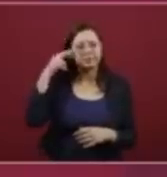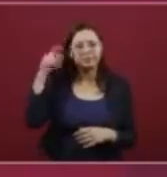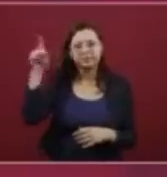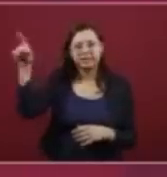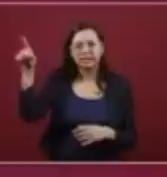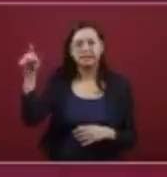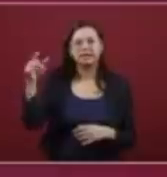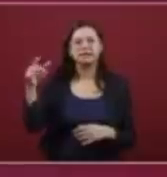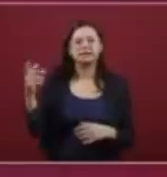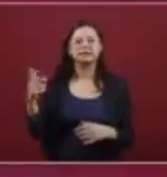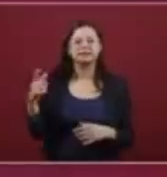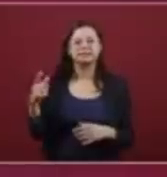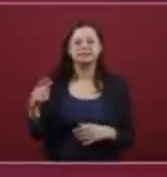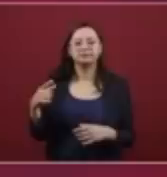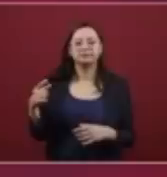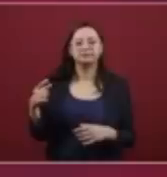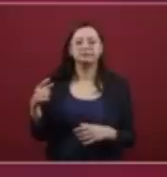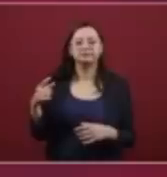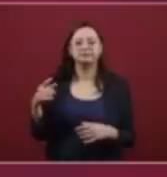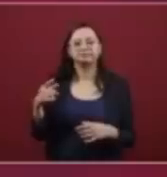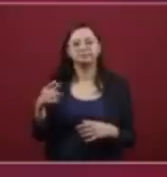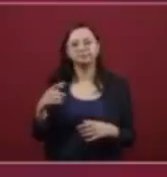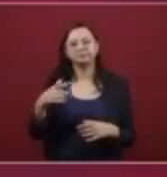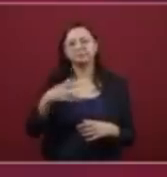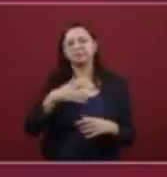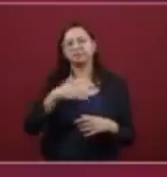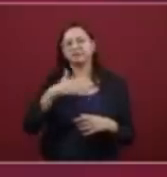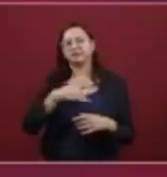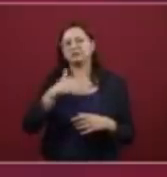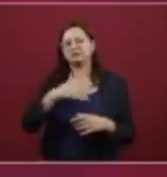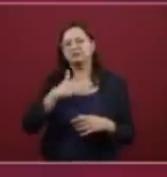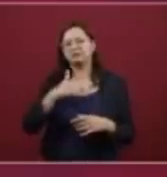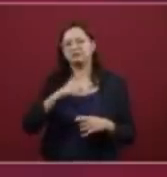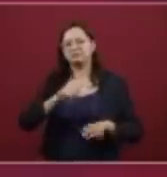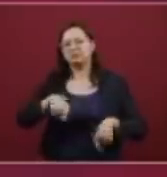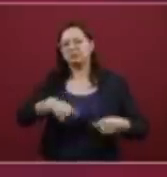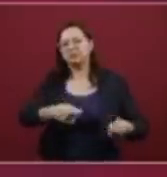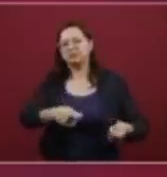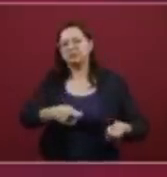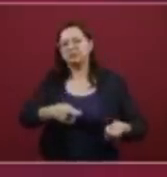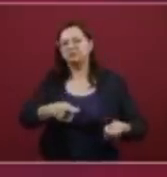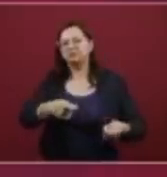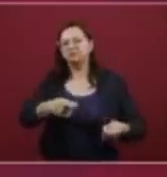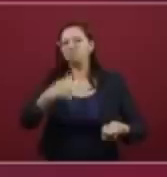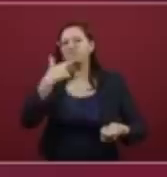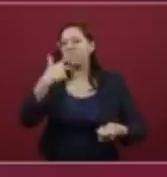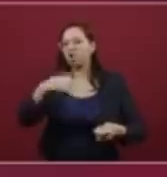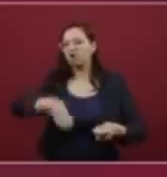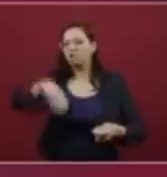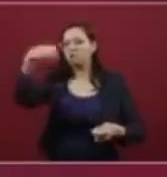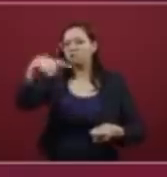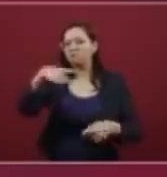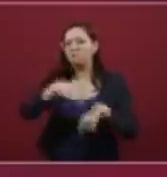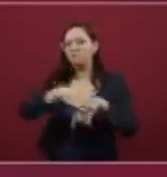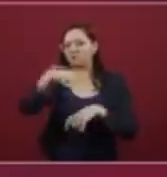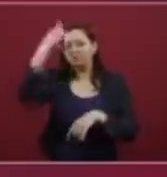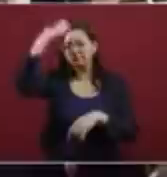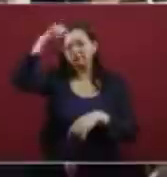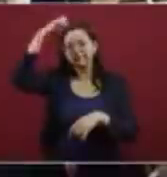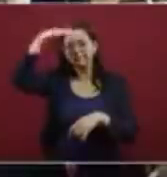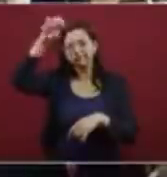Están optando por gente mayor, por la experiencia.